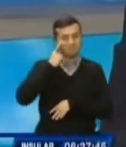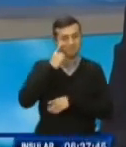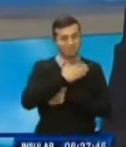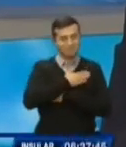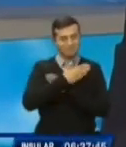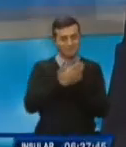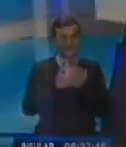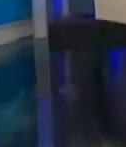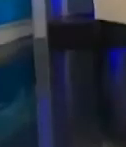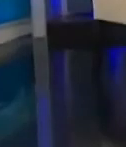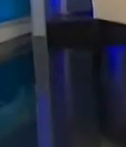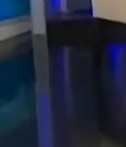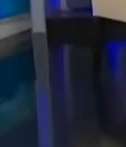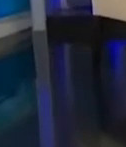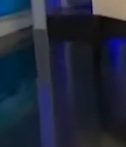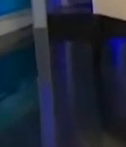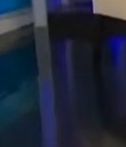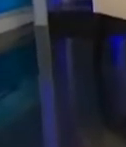abrazo